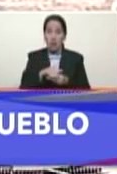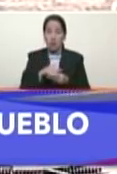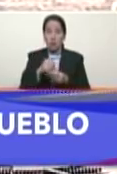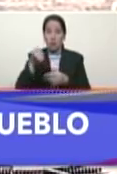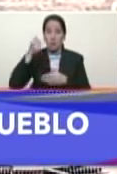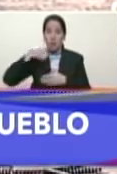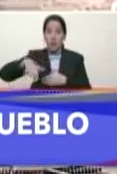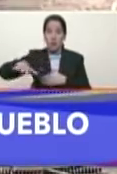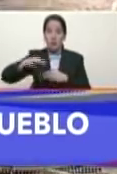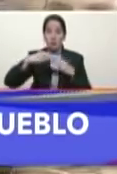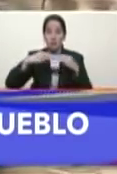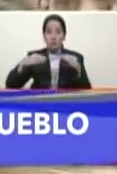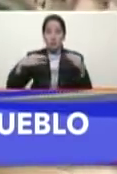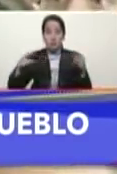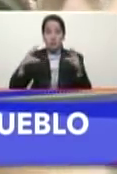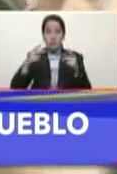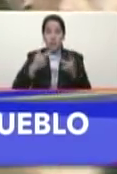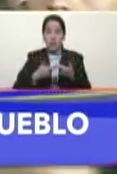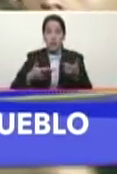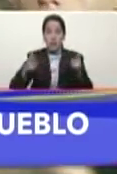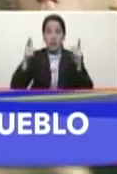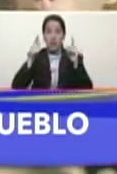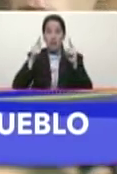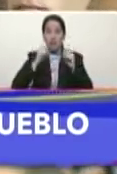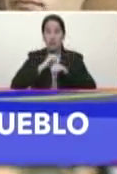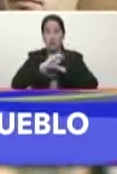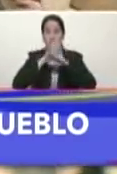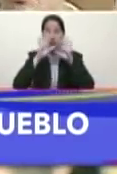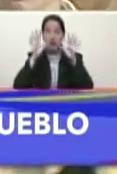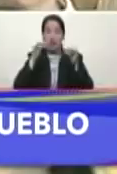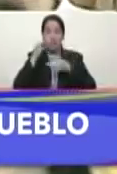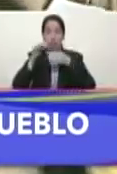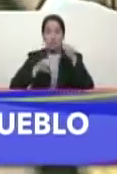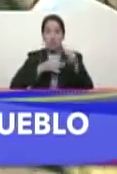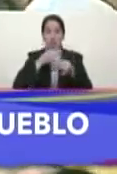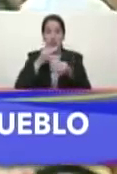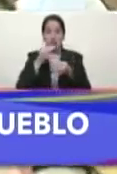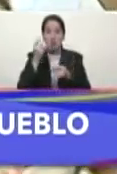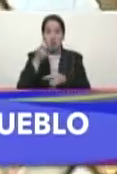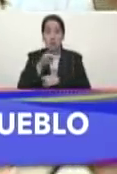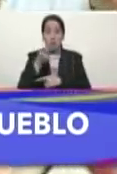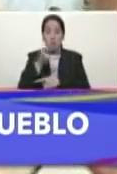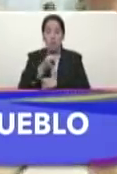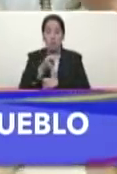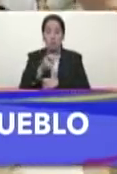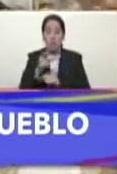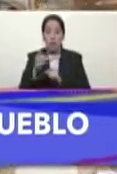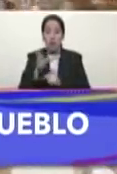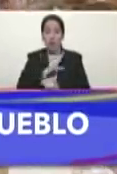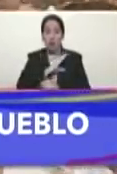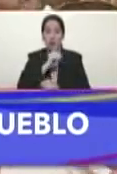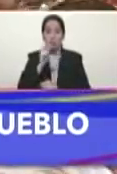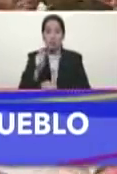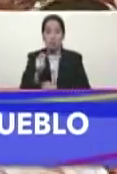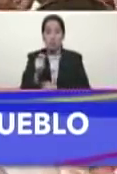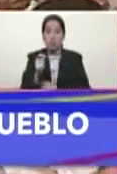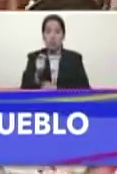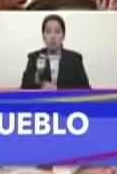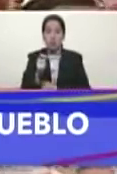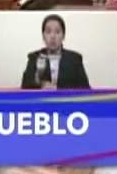libres, transparentes y legítimas elecciones, como mandaba la Constitución, como manda la Constitución.